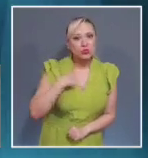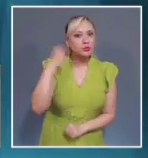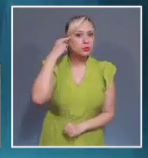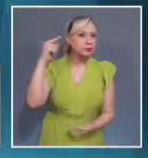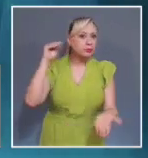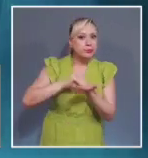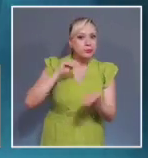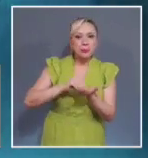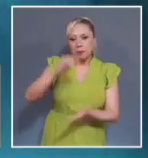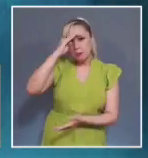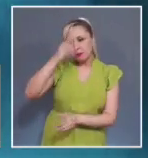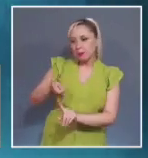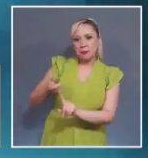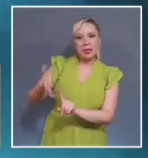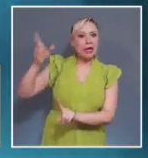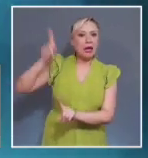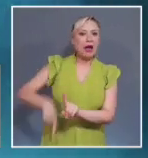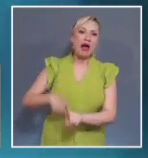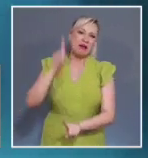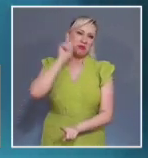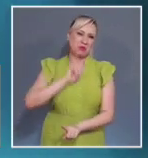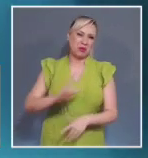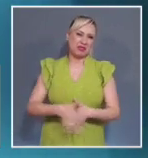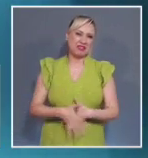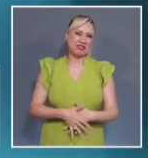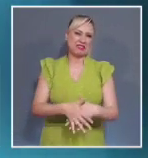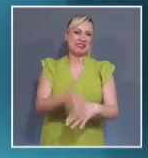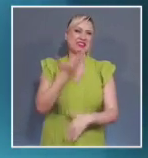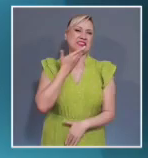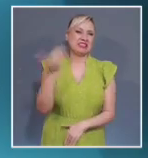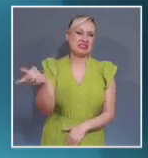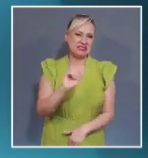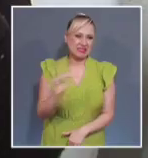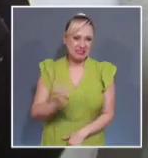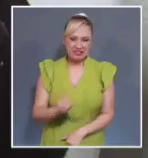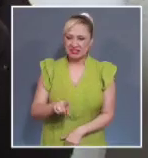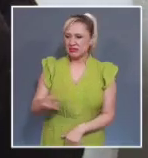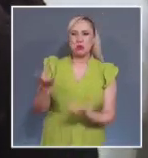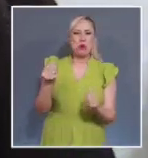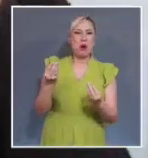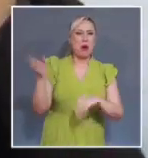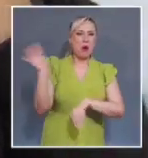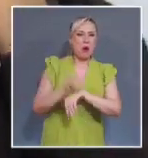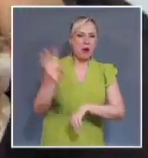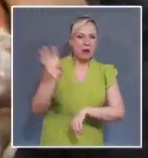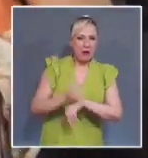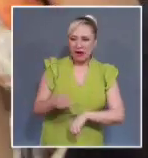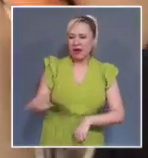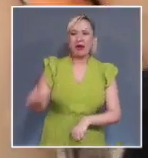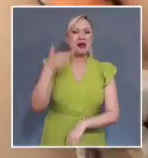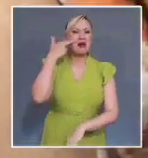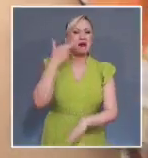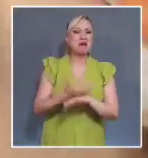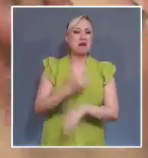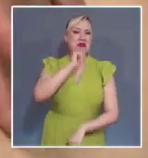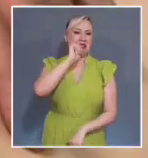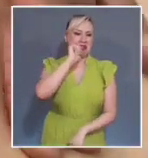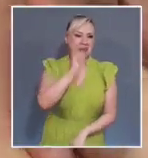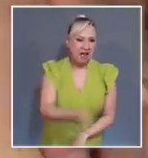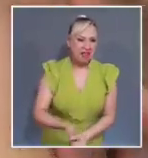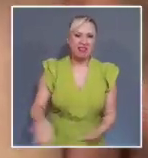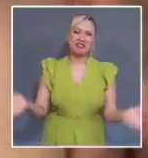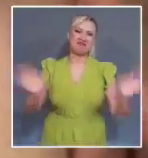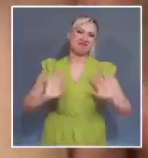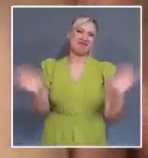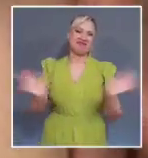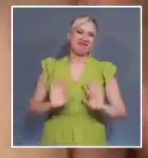tema cultural. Y la maternidad en el espacio laboral es asociada con la inestabilidad, con la falta